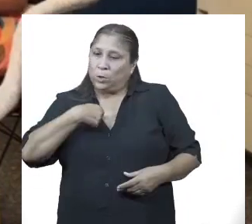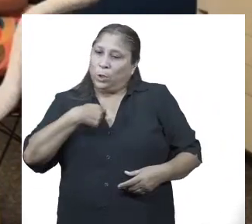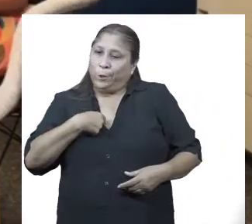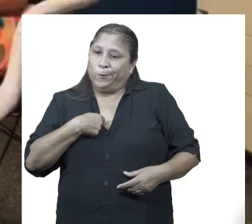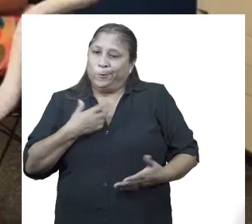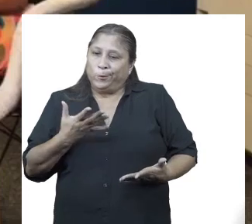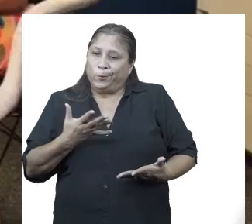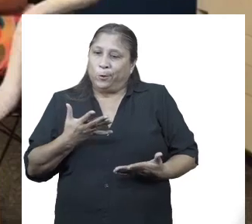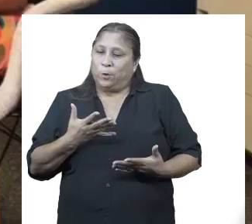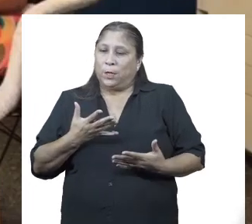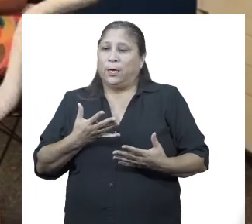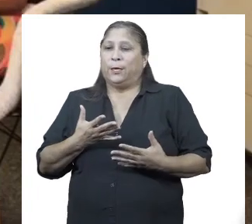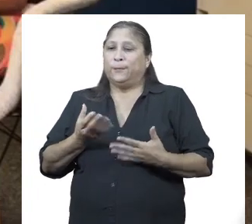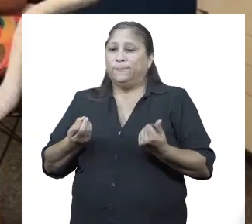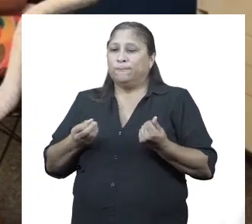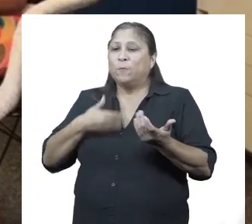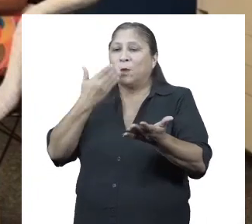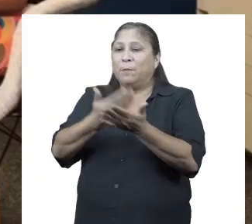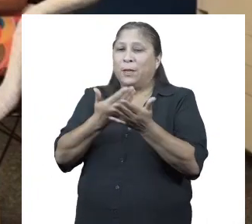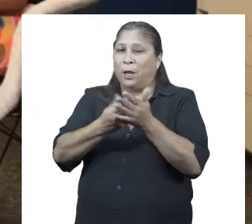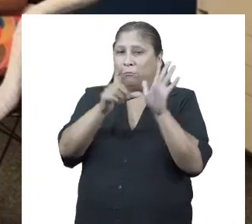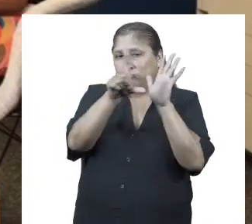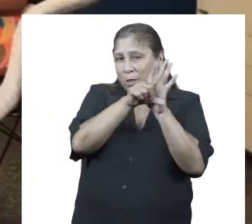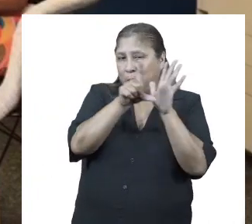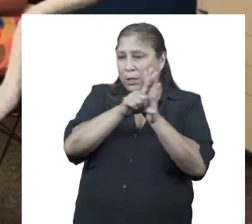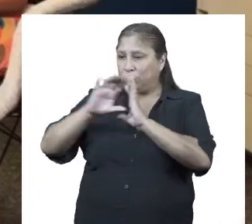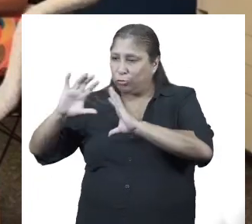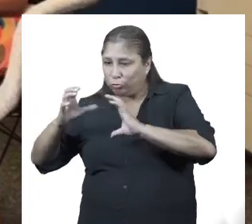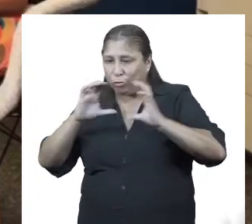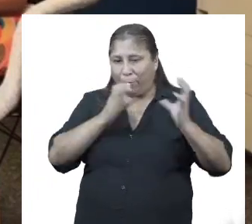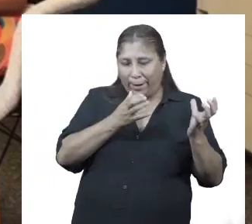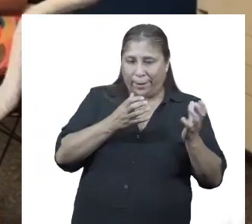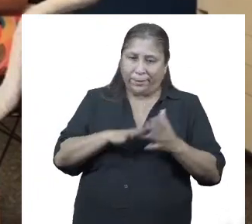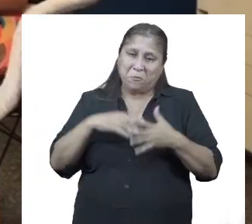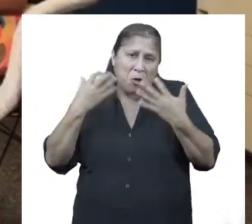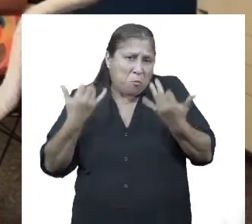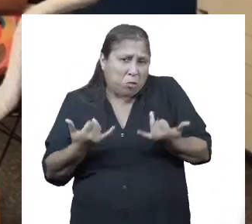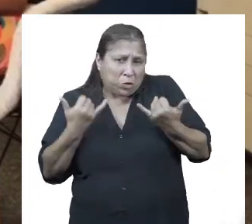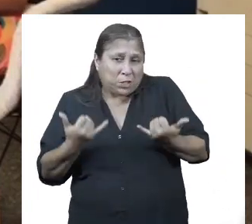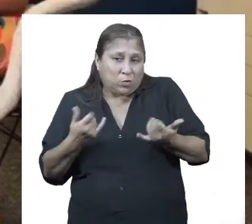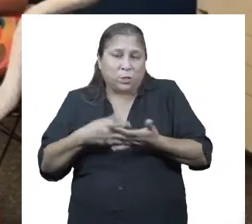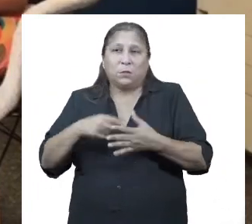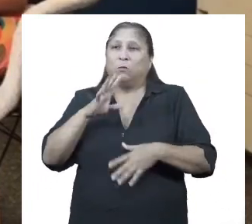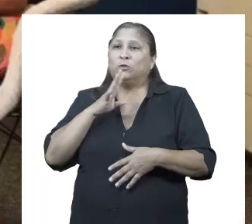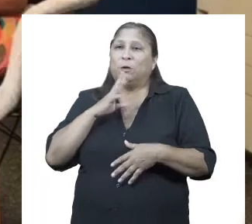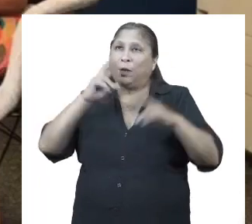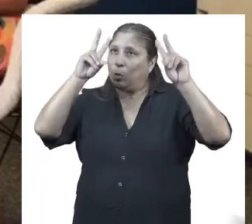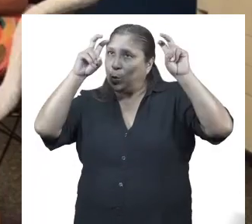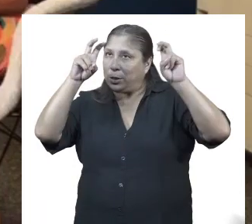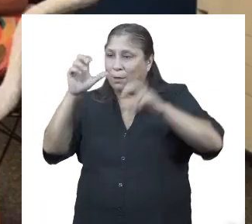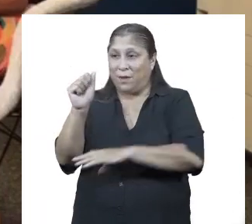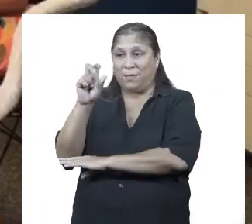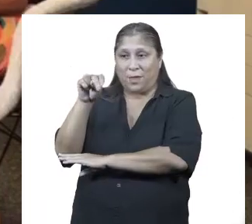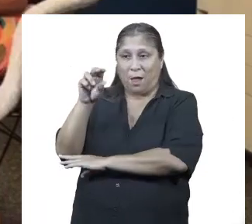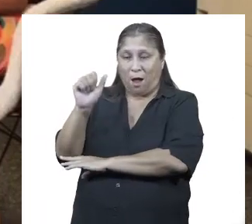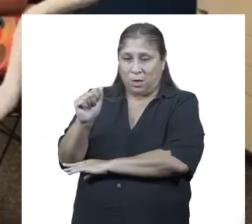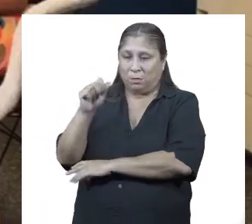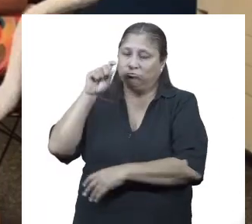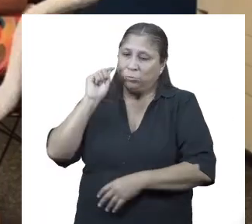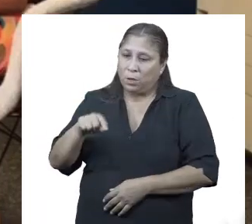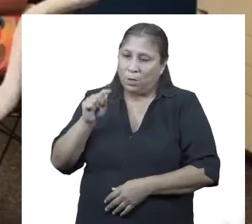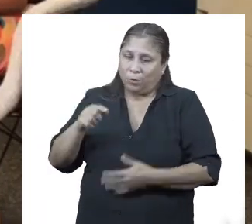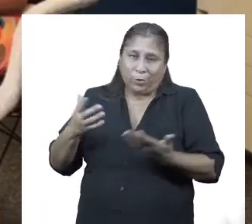voy a hacer referencia un poco a la legislación comparada, ¿no? Porque si bien hoy día nosotros estamos hablando del caso de Ana y por eso